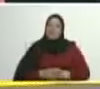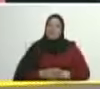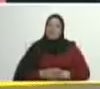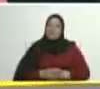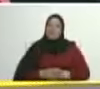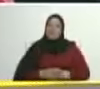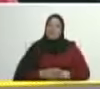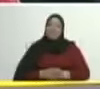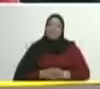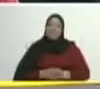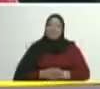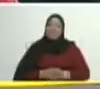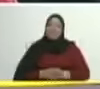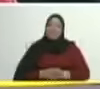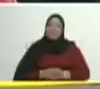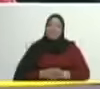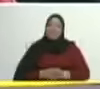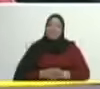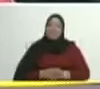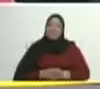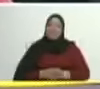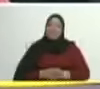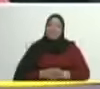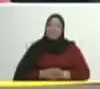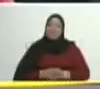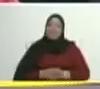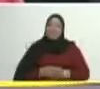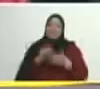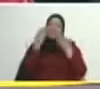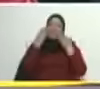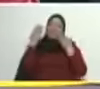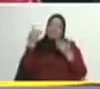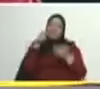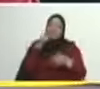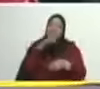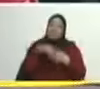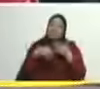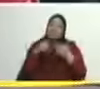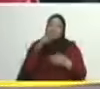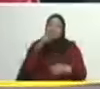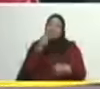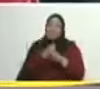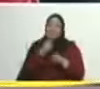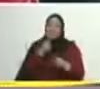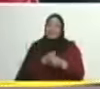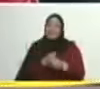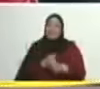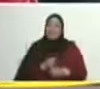que hasta cuántas operaciones se podrían realizar.